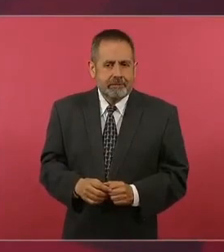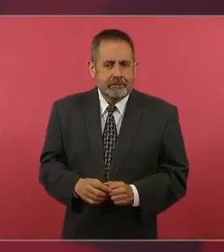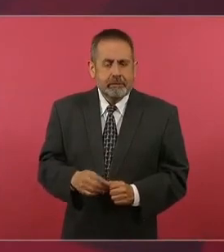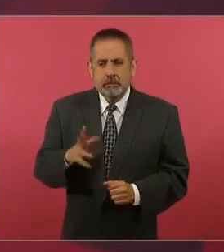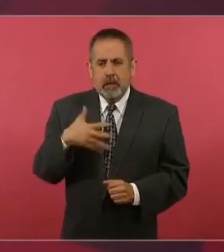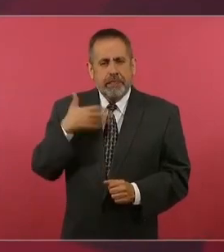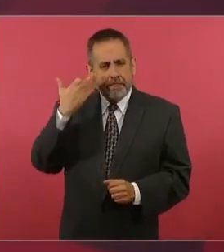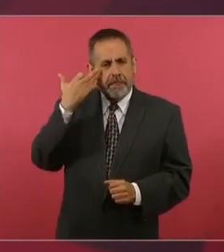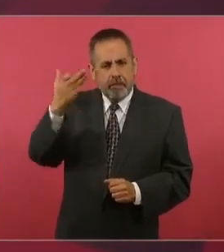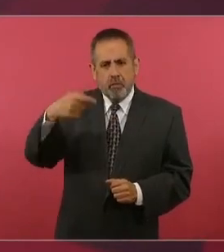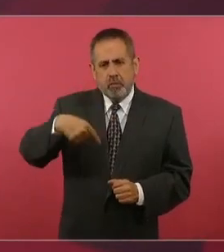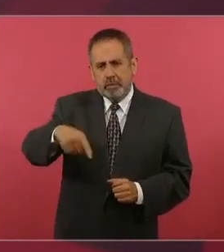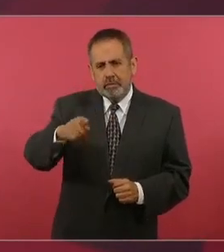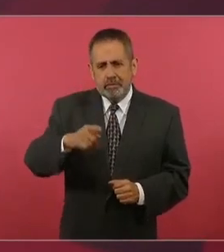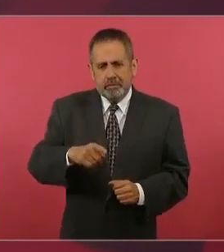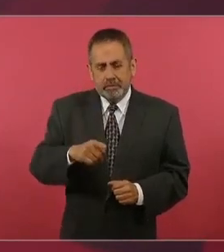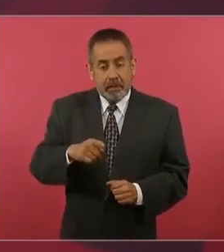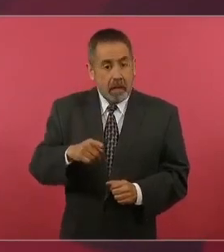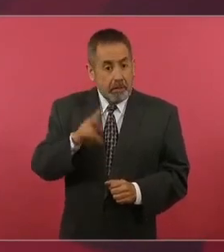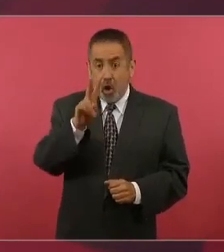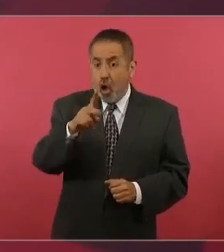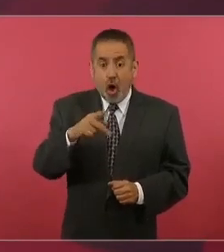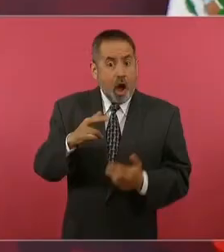pues lleva tiempo. Es récord,